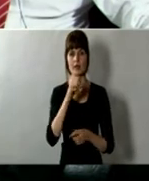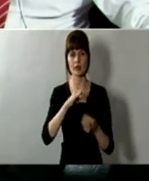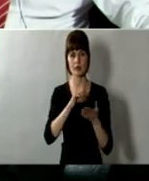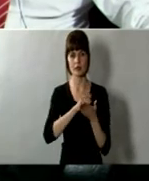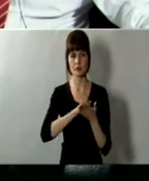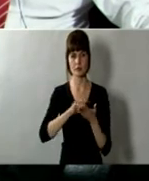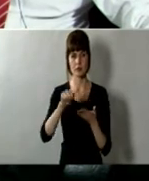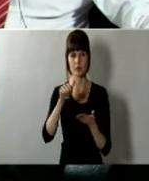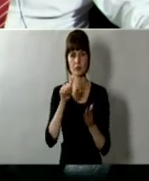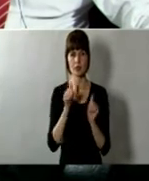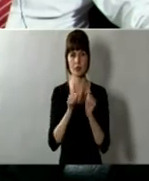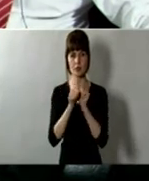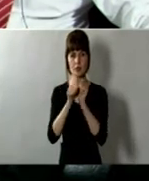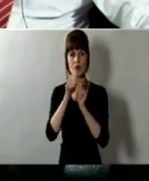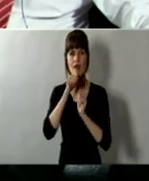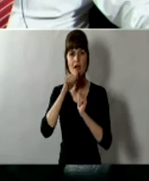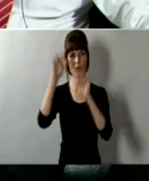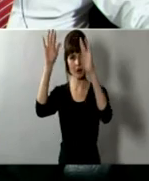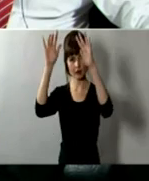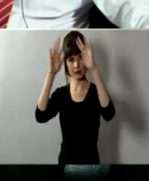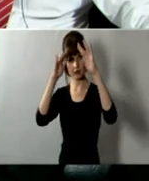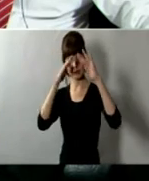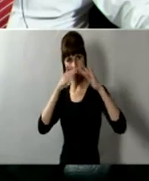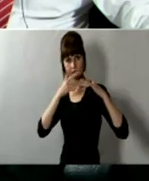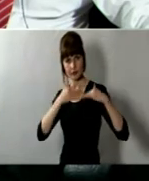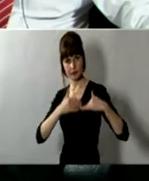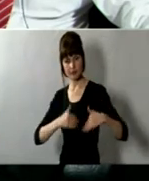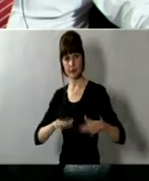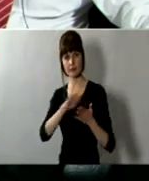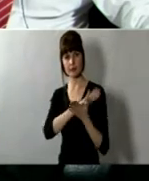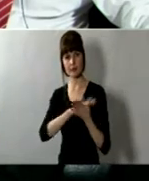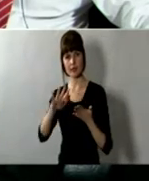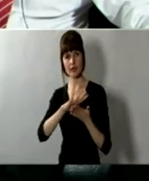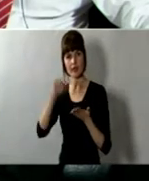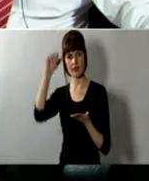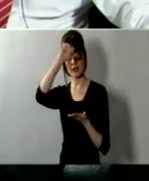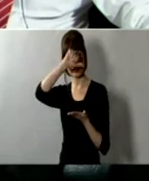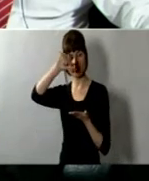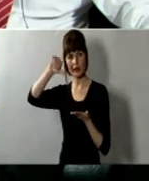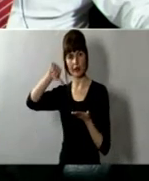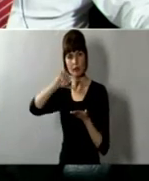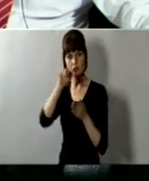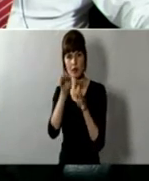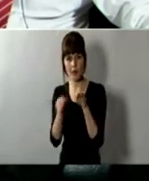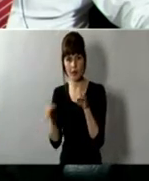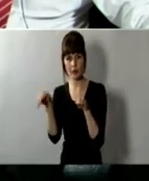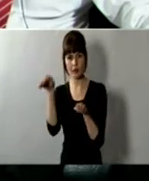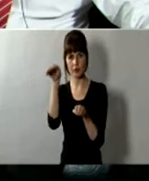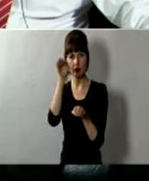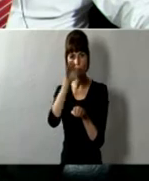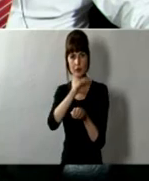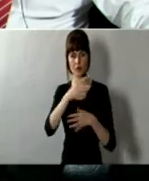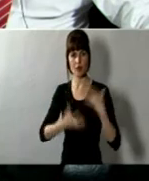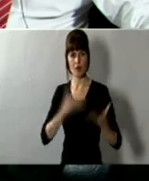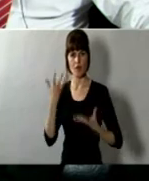totalmente Y que esa unción Que es el aceite Hoy pueda Infernalizar tu vida Y hacerte Una